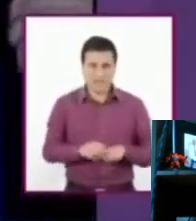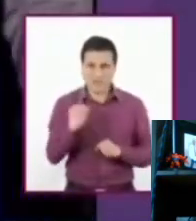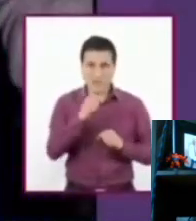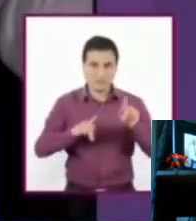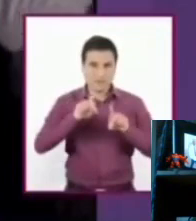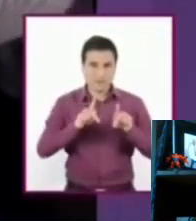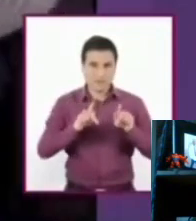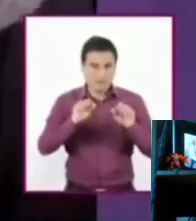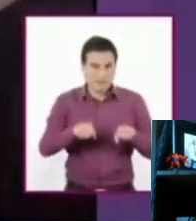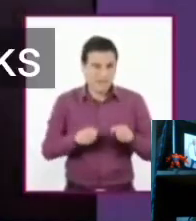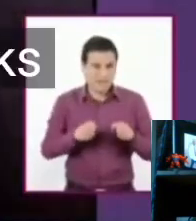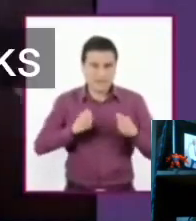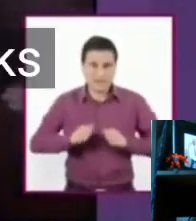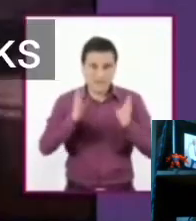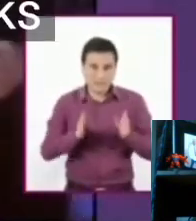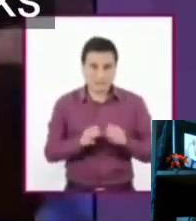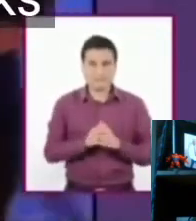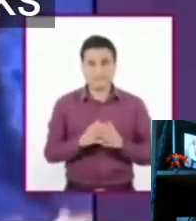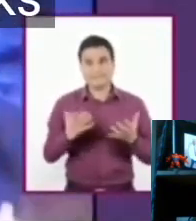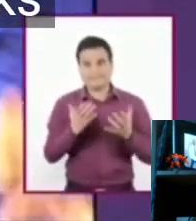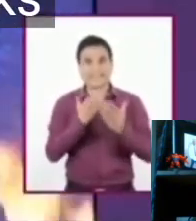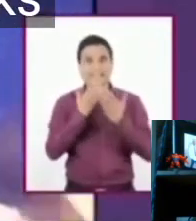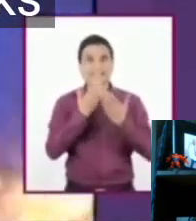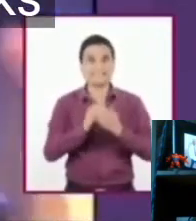o por fax